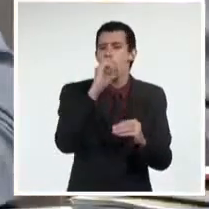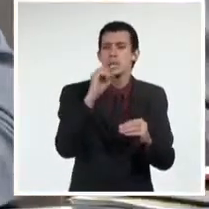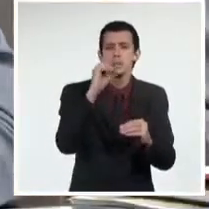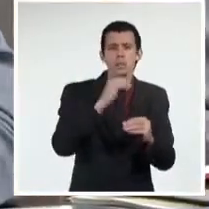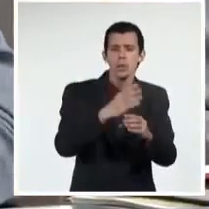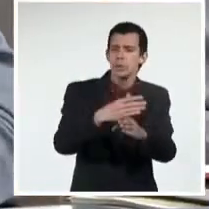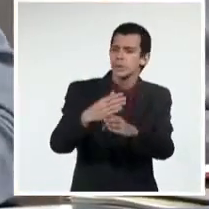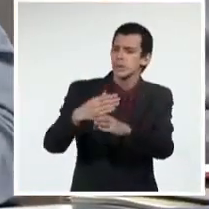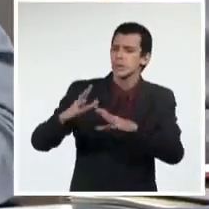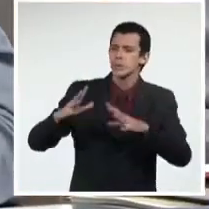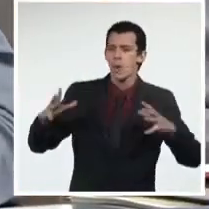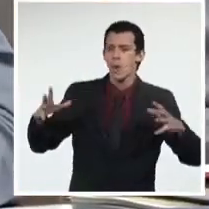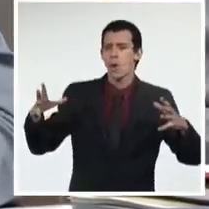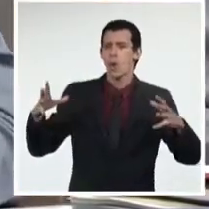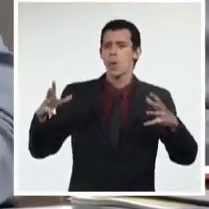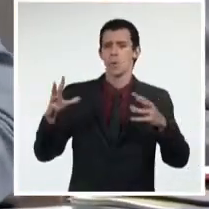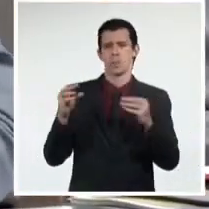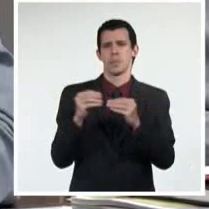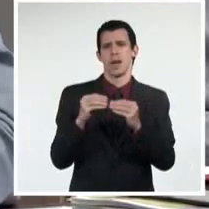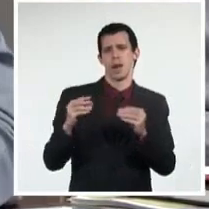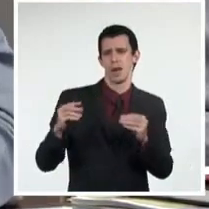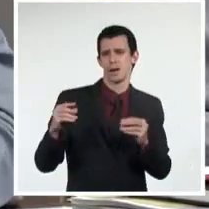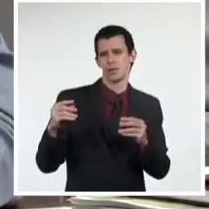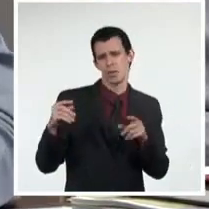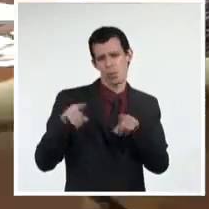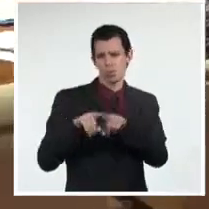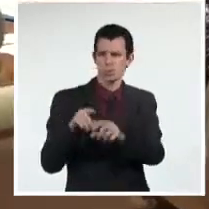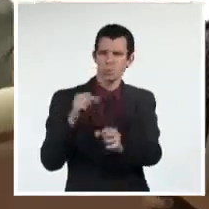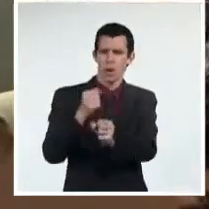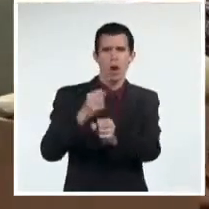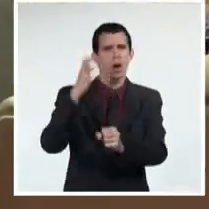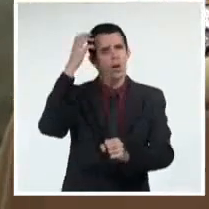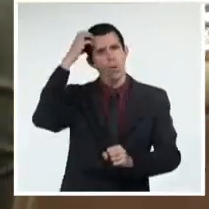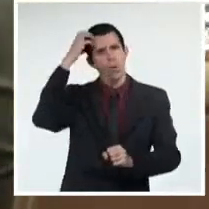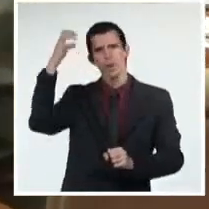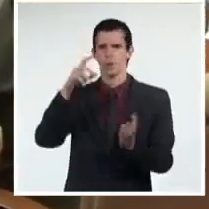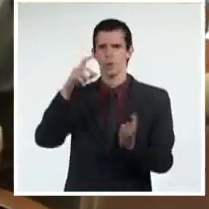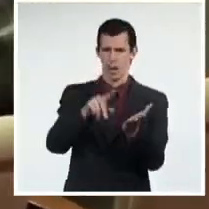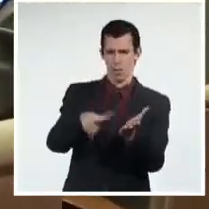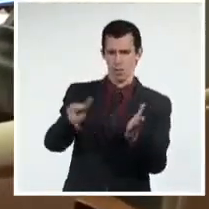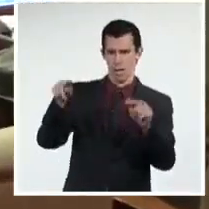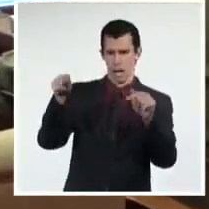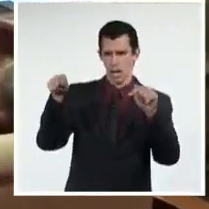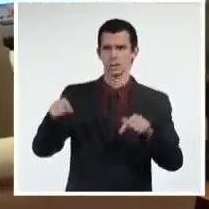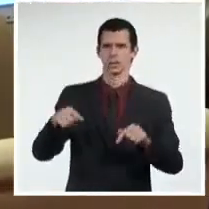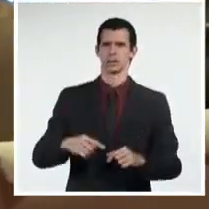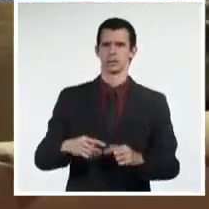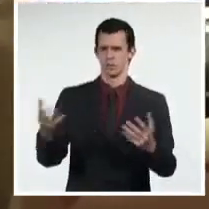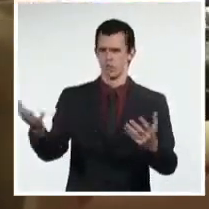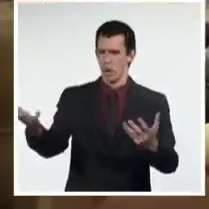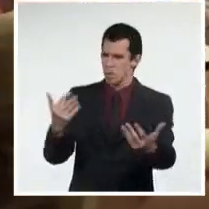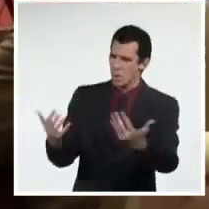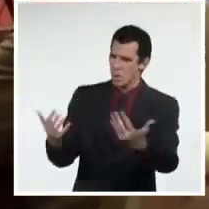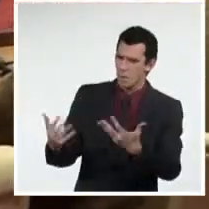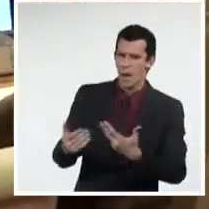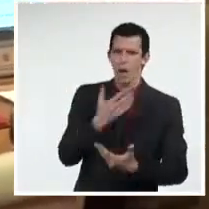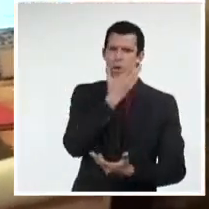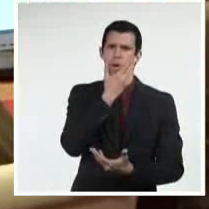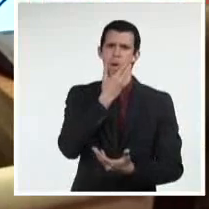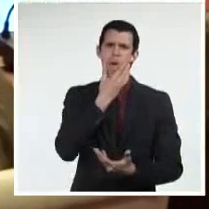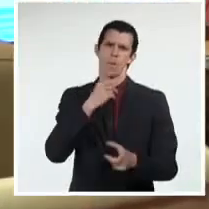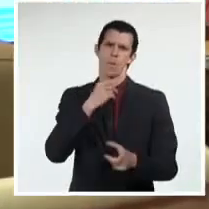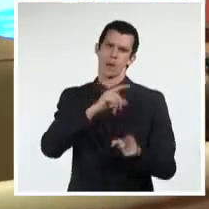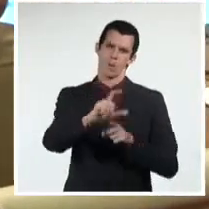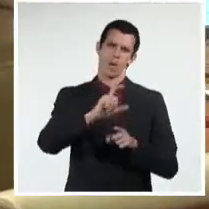las zonas rurales ante la inestabilidad de la fuerza de trabajo y la emigración, sobre todo de los jóvenes, a la ciudad. Tenemos